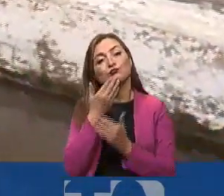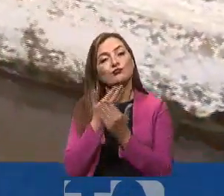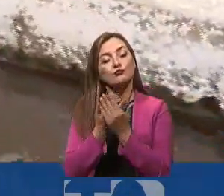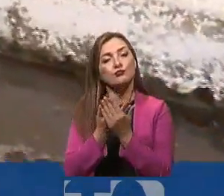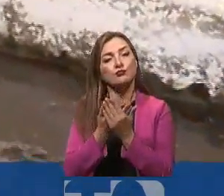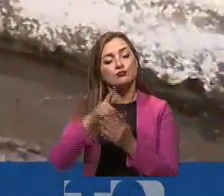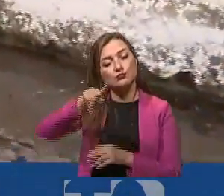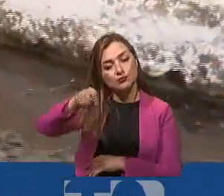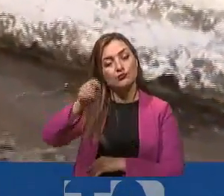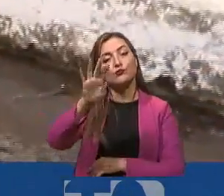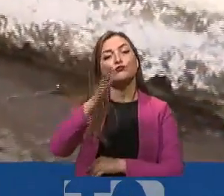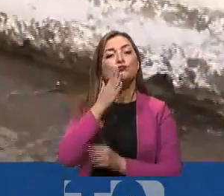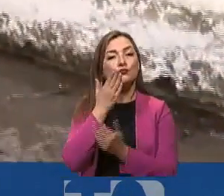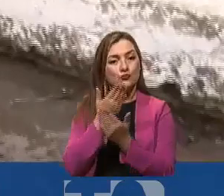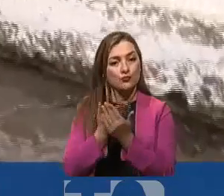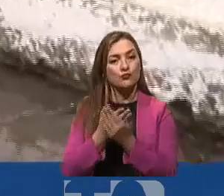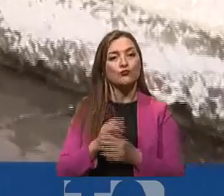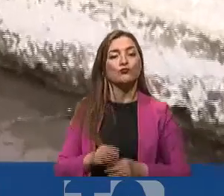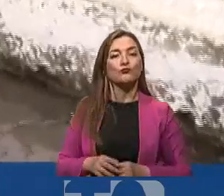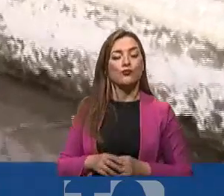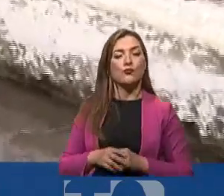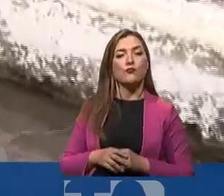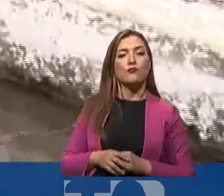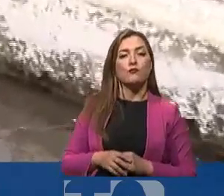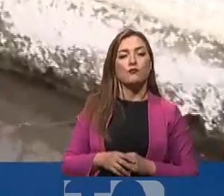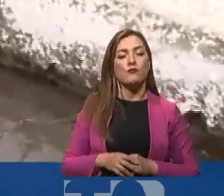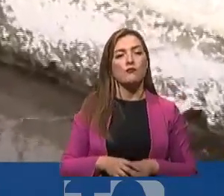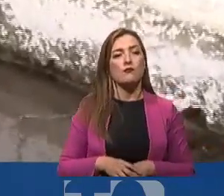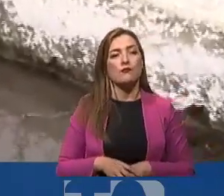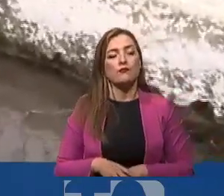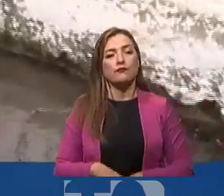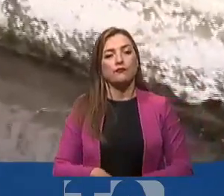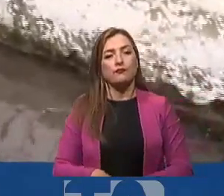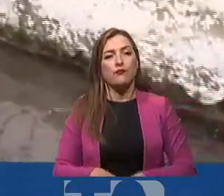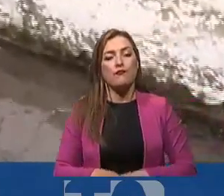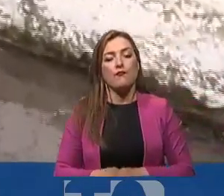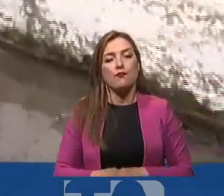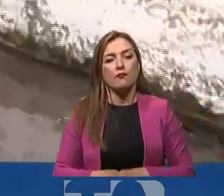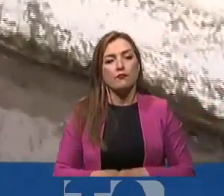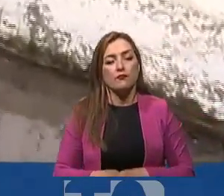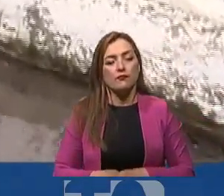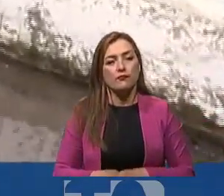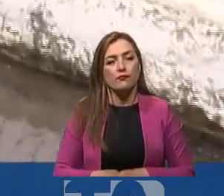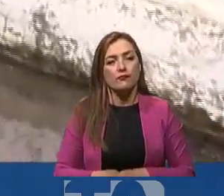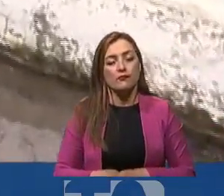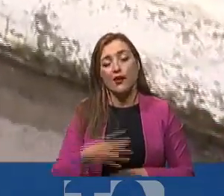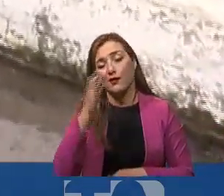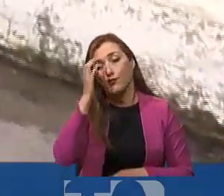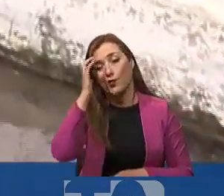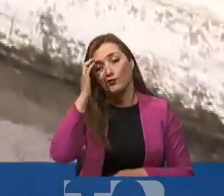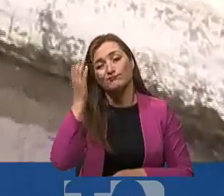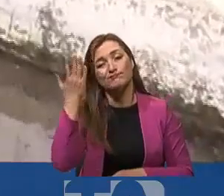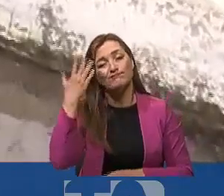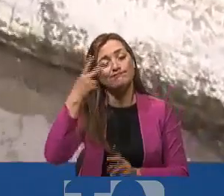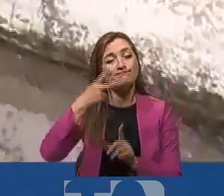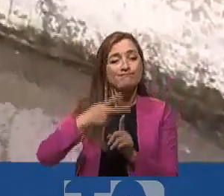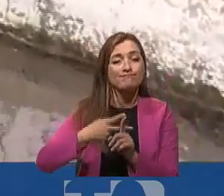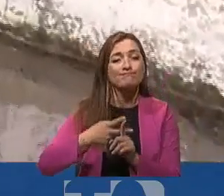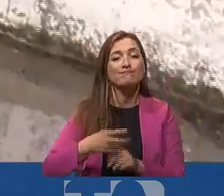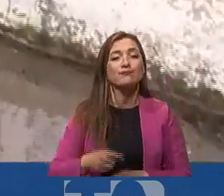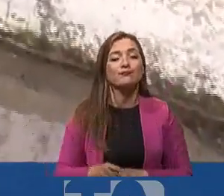Primero agradecerle a Teleamazonas por la acogida a este llamado con una preocupación. Hace